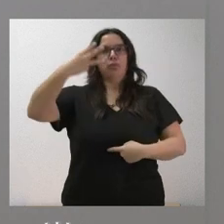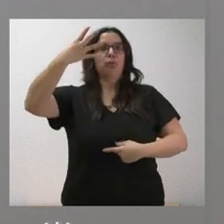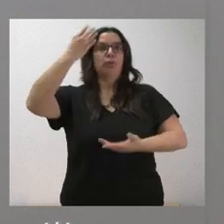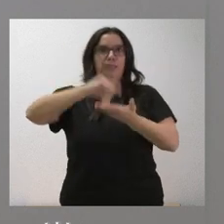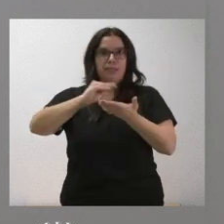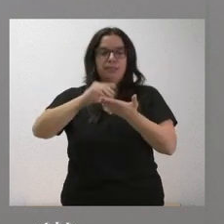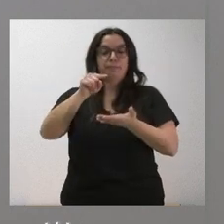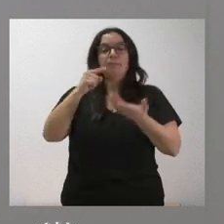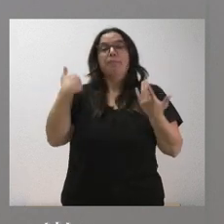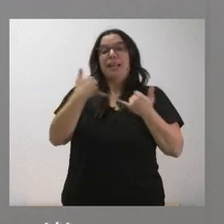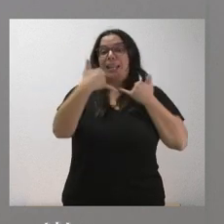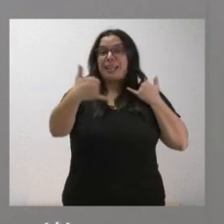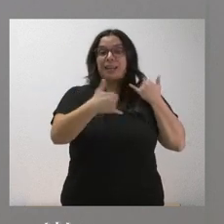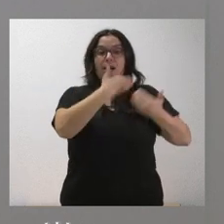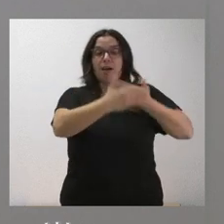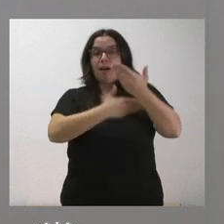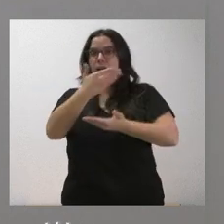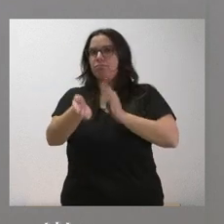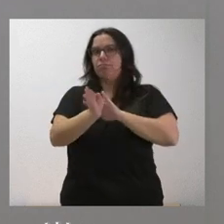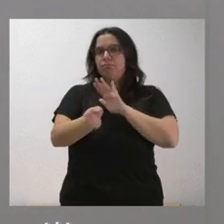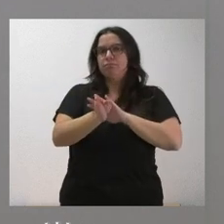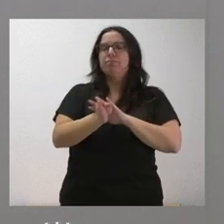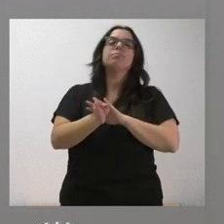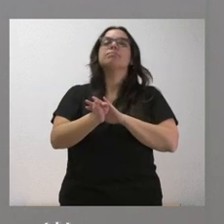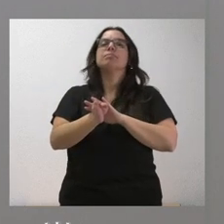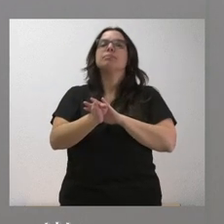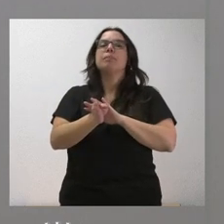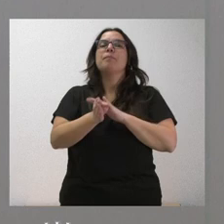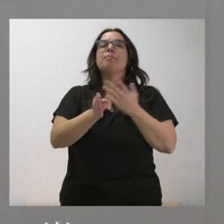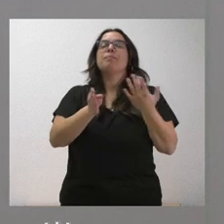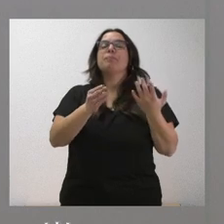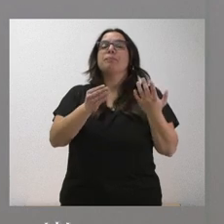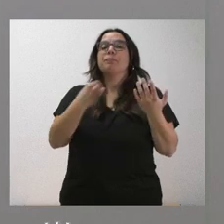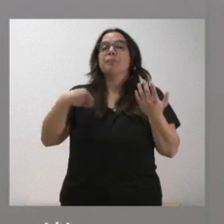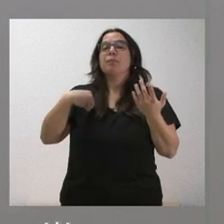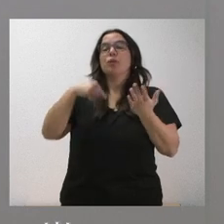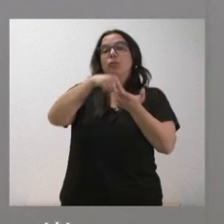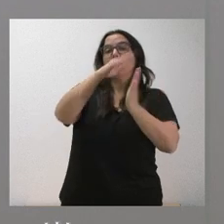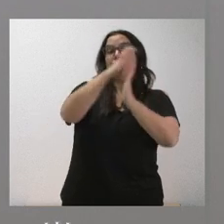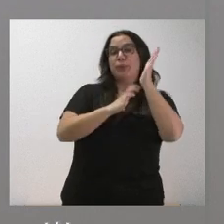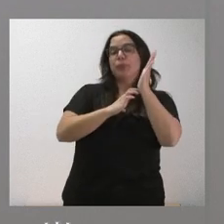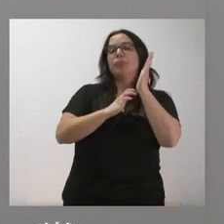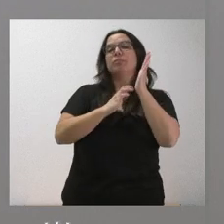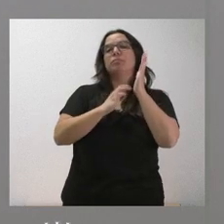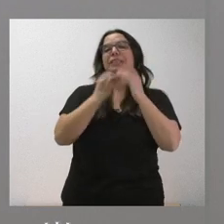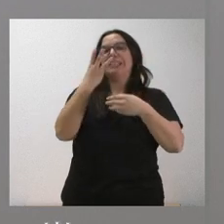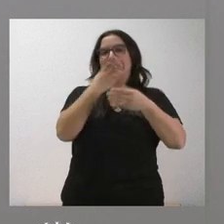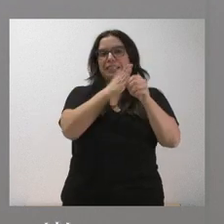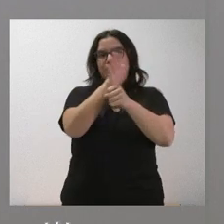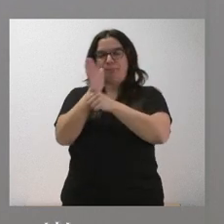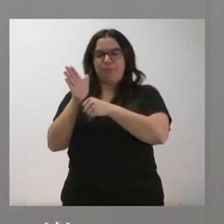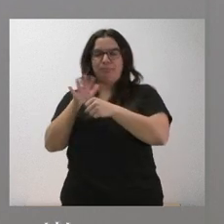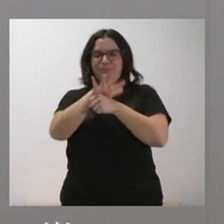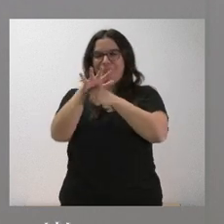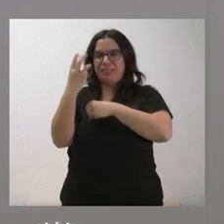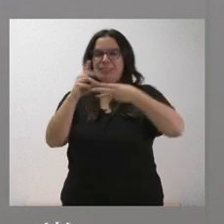que veníamos desarrollando en ejercicios anteriores y básicamente la reducción tributaria se centra en tres aspectos que paso a detallar la primera de ellas es un